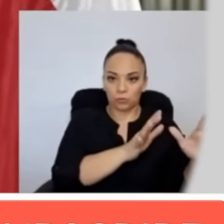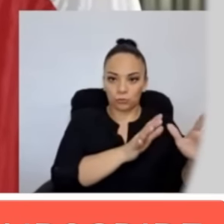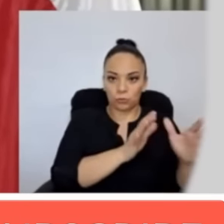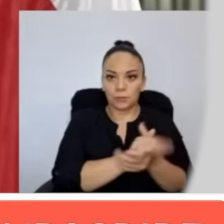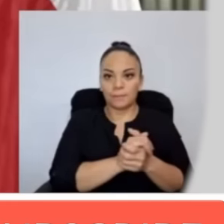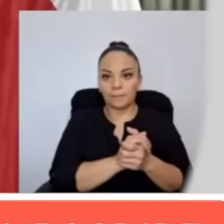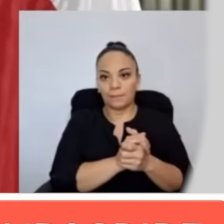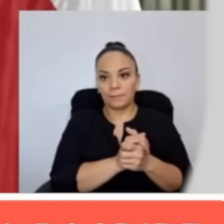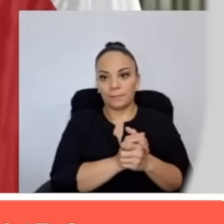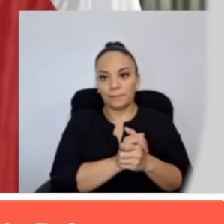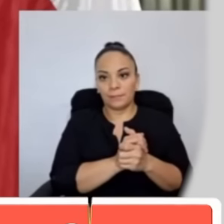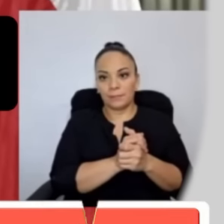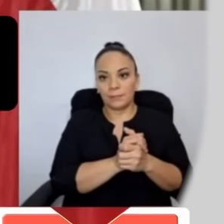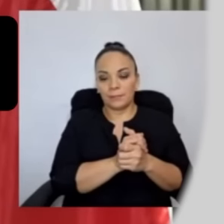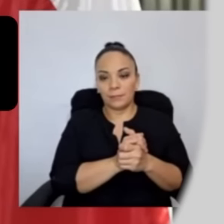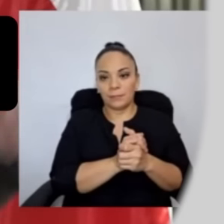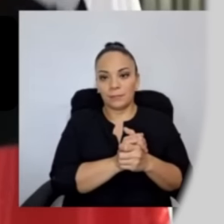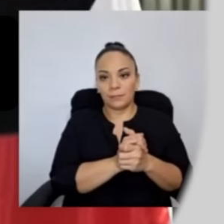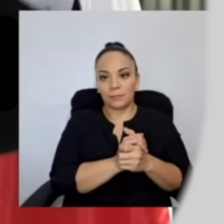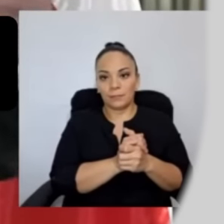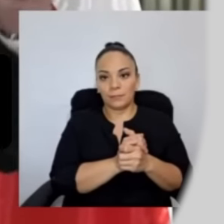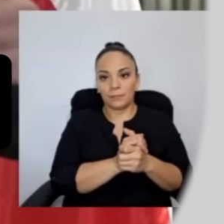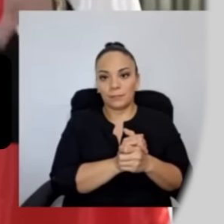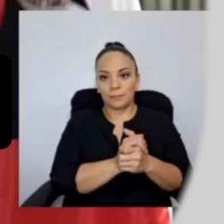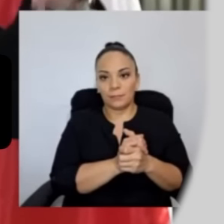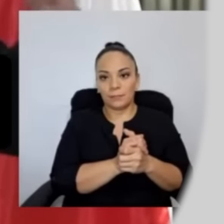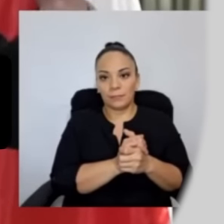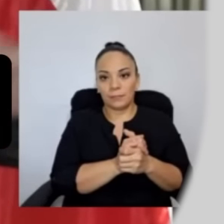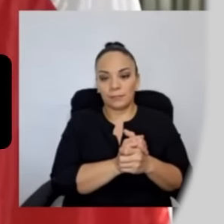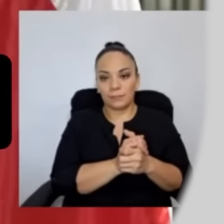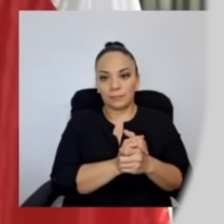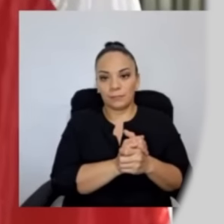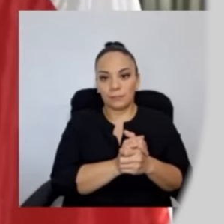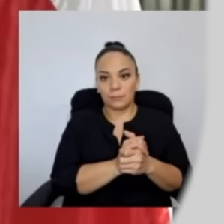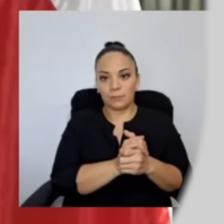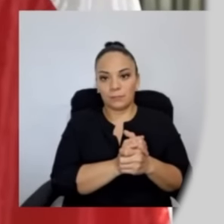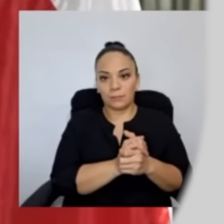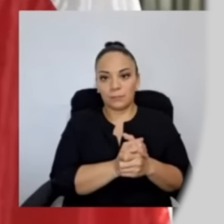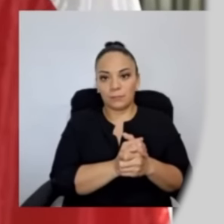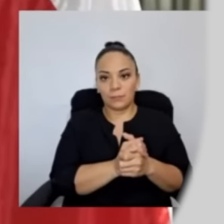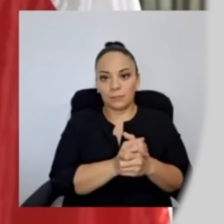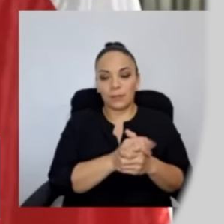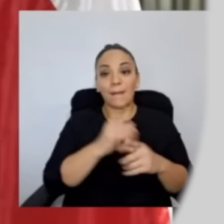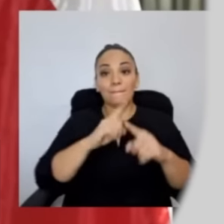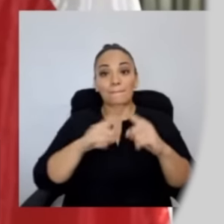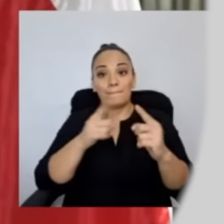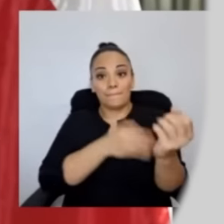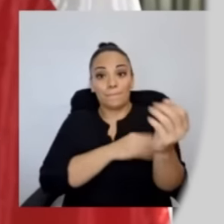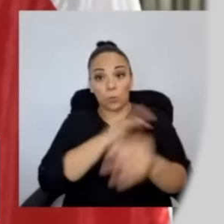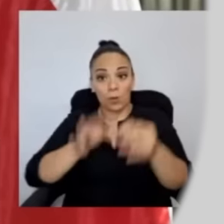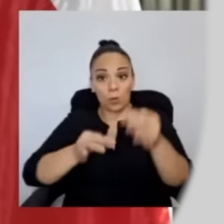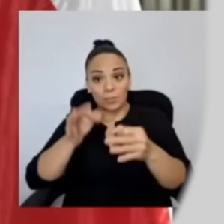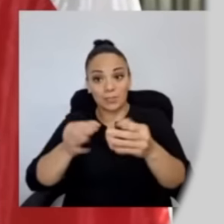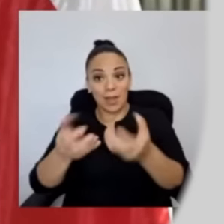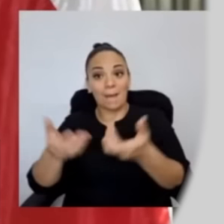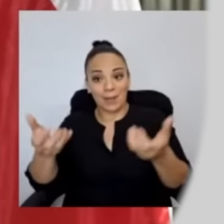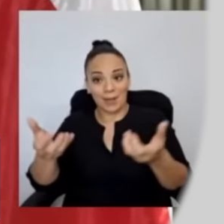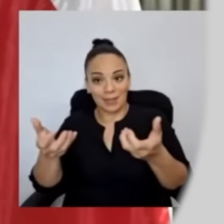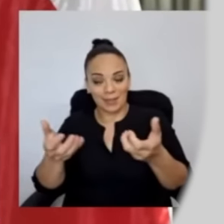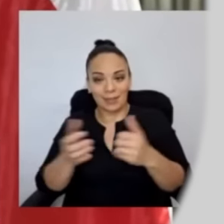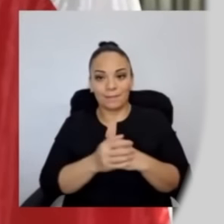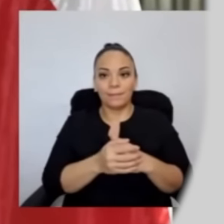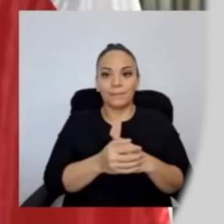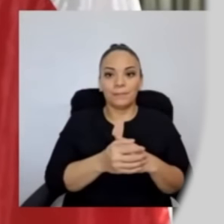del Poder Judicial, del poder de jueces, es decir, donde están los jueces, los que juzgan. La Fiscalía,